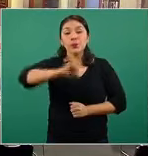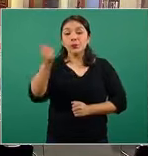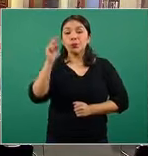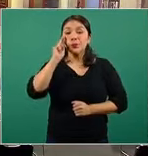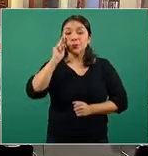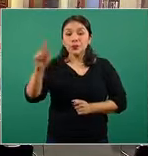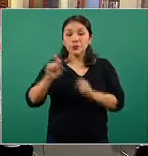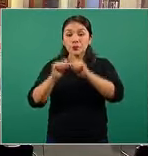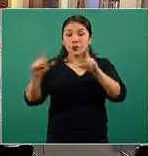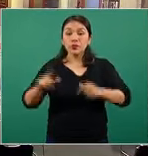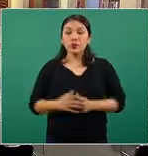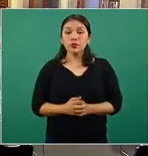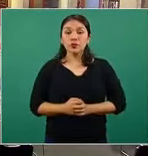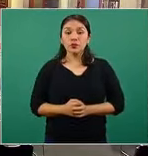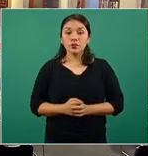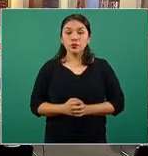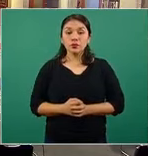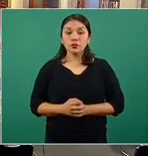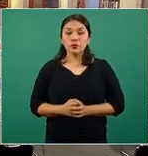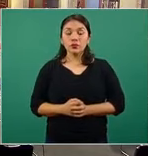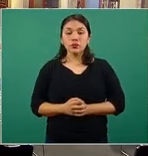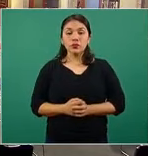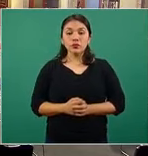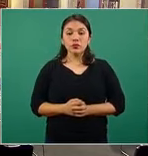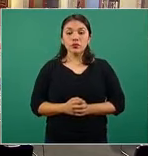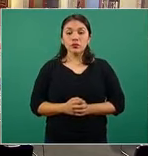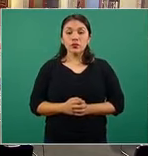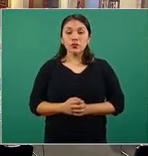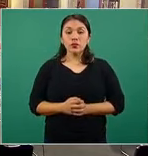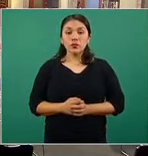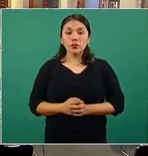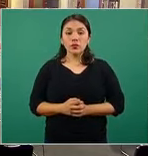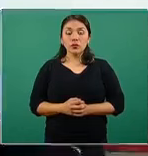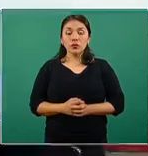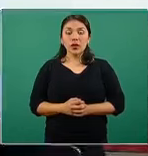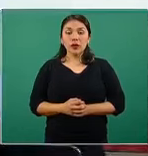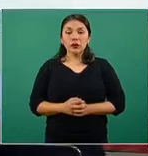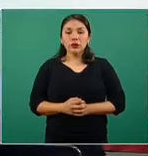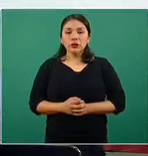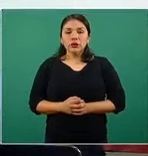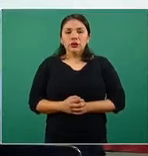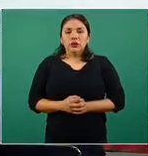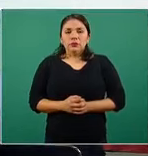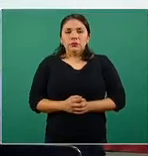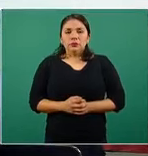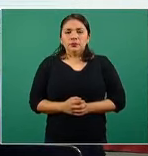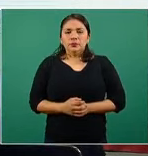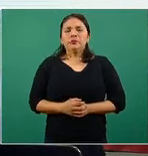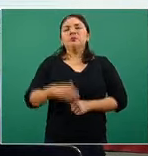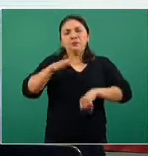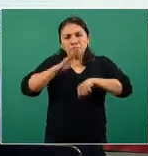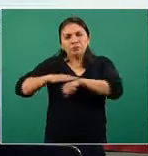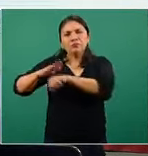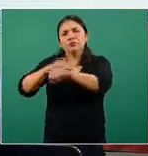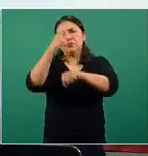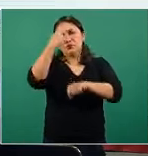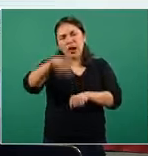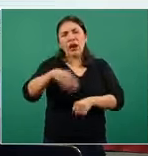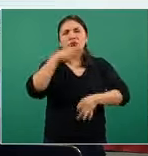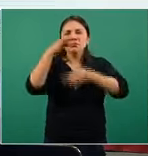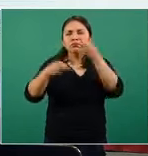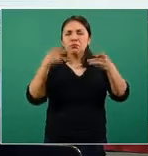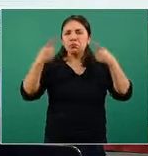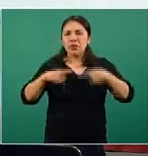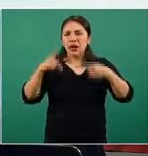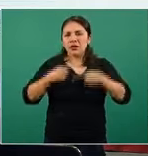siguiente diapositiva. Bien. Hablando un poco más en relación a la convocatoria a población de adultos mayores, como